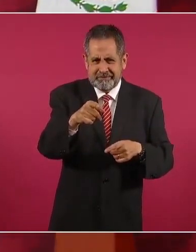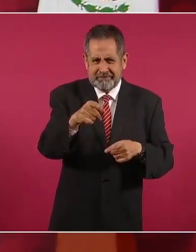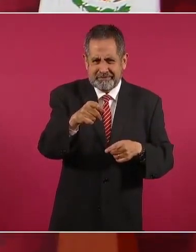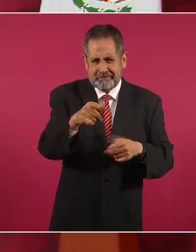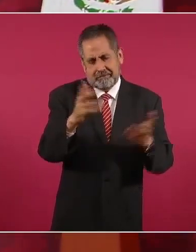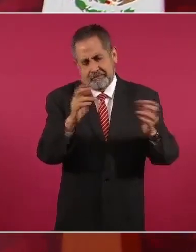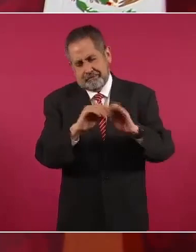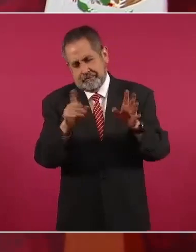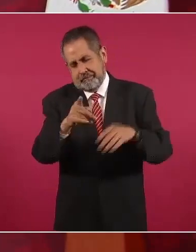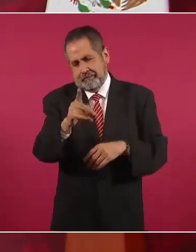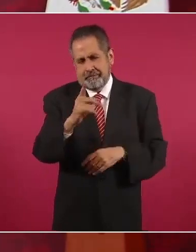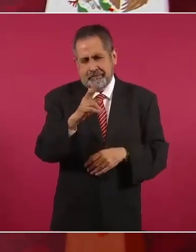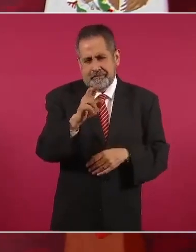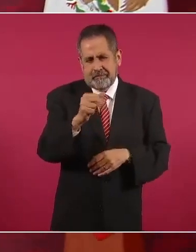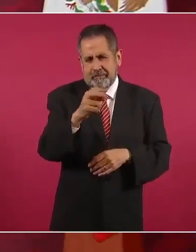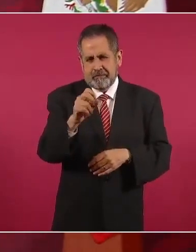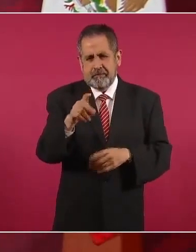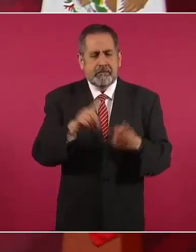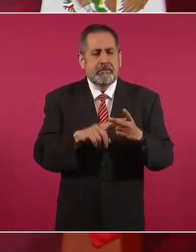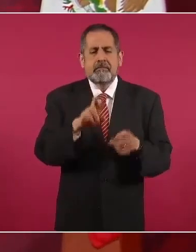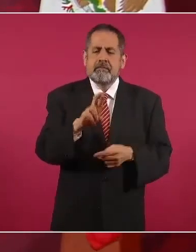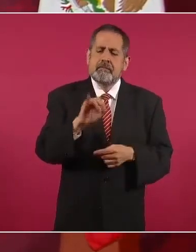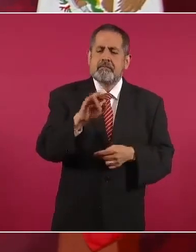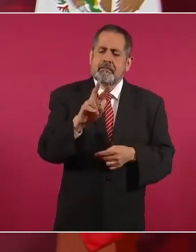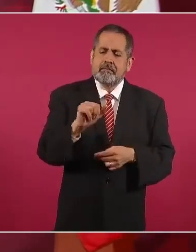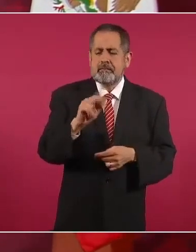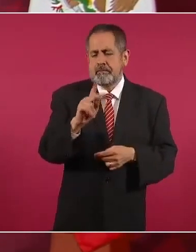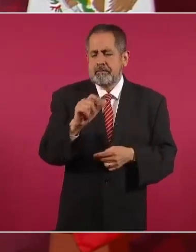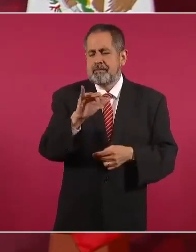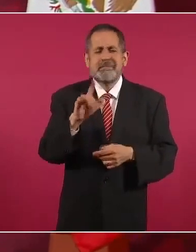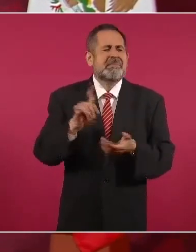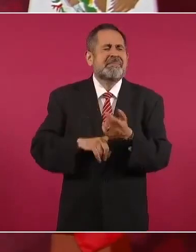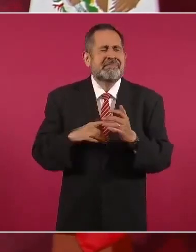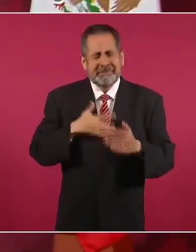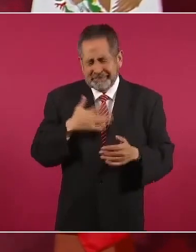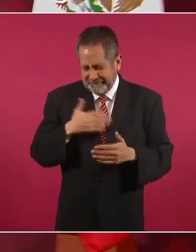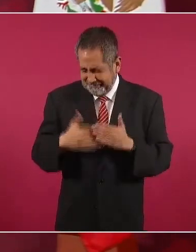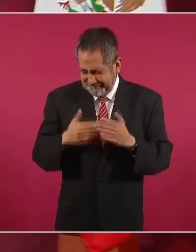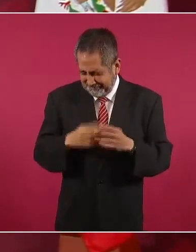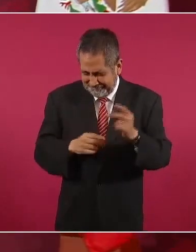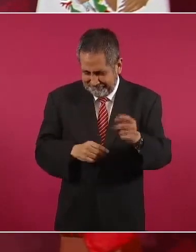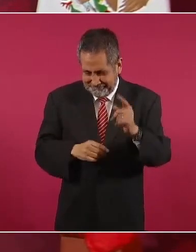sí, desde luego, Riva Palacio, pero me falta el